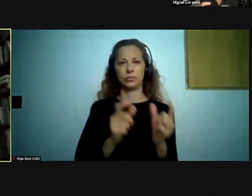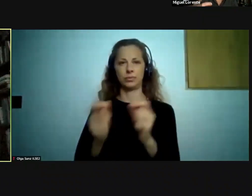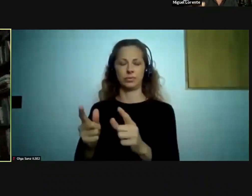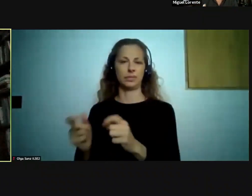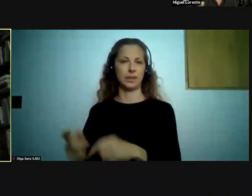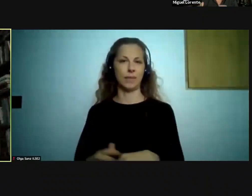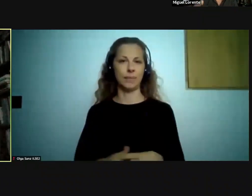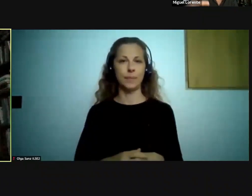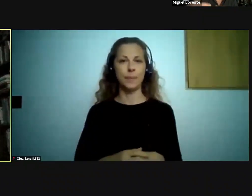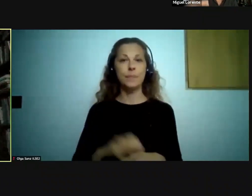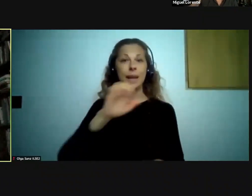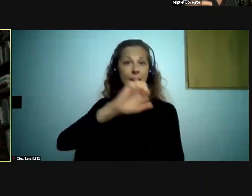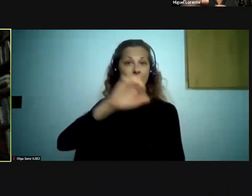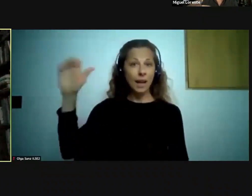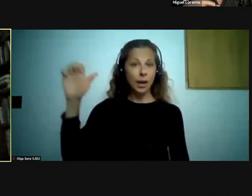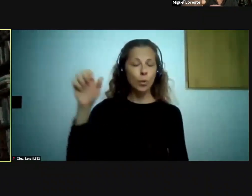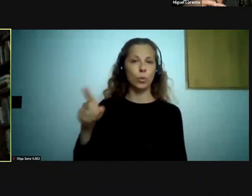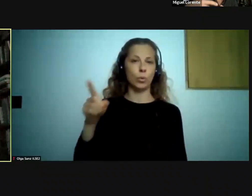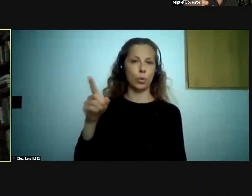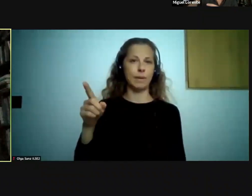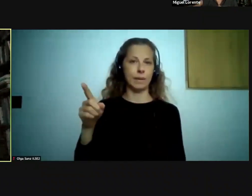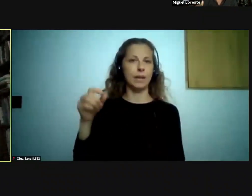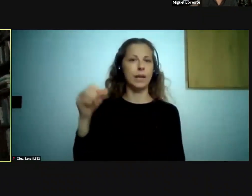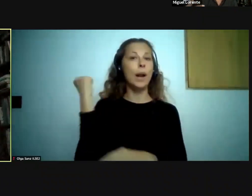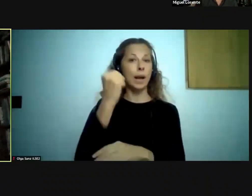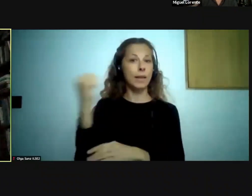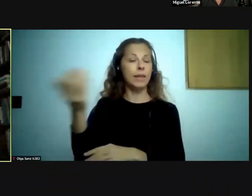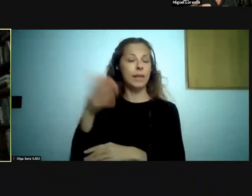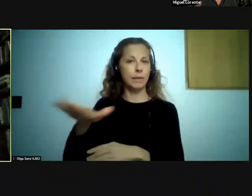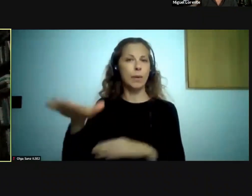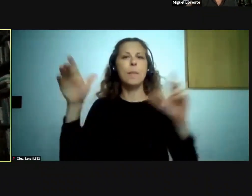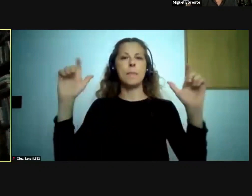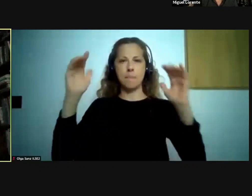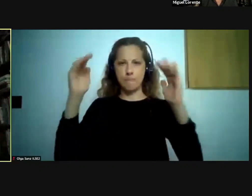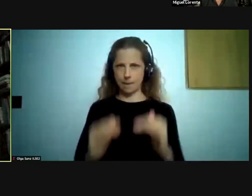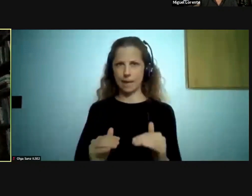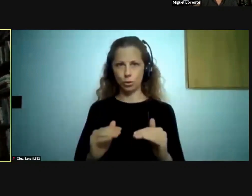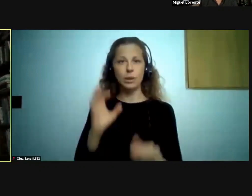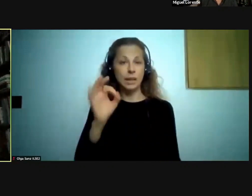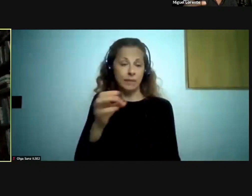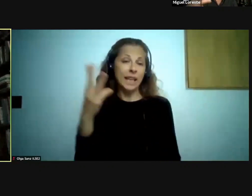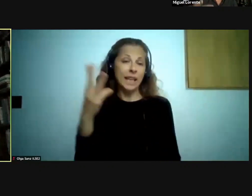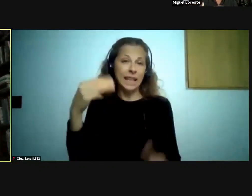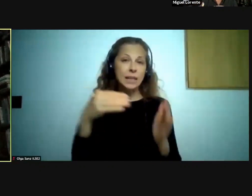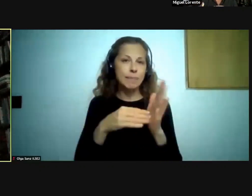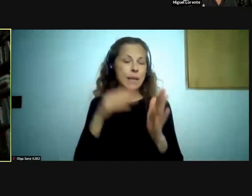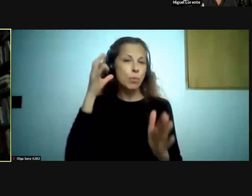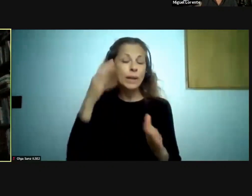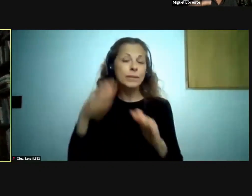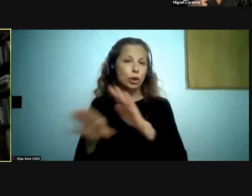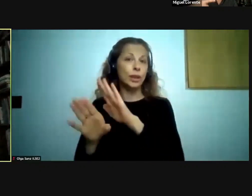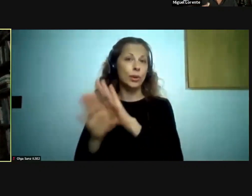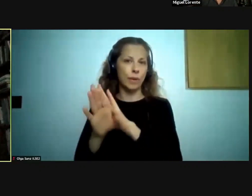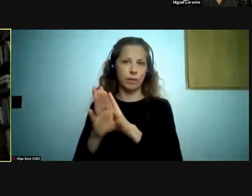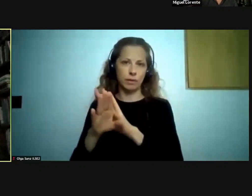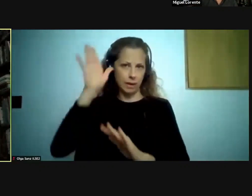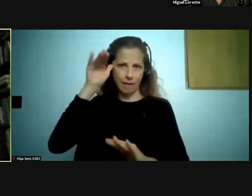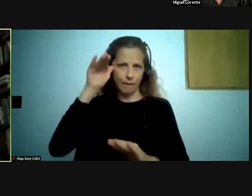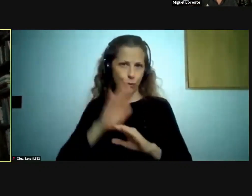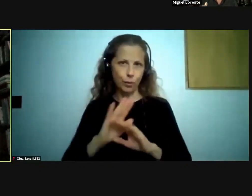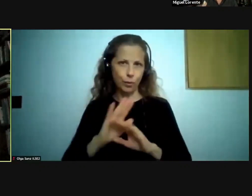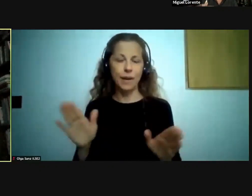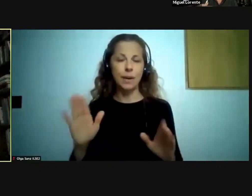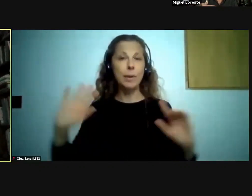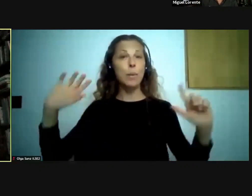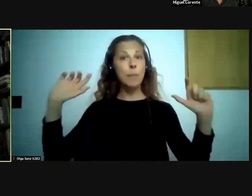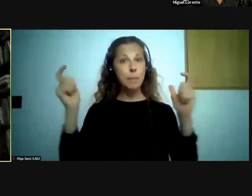han disminuido los femicidios. Es verdad que siguen asesinando a 3.000 mujeres, que es una barbaridad. Pero si han podido disminuir, pueden